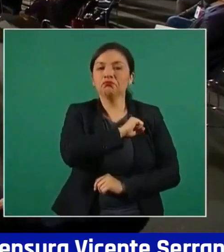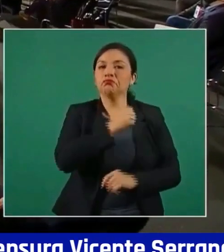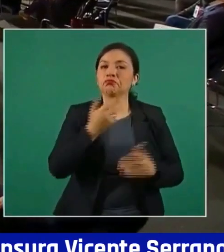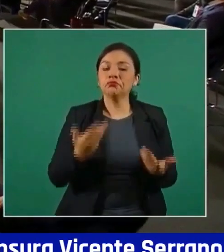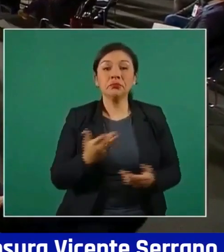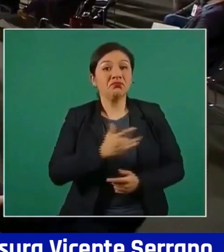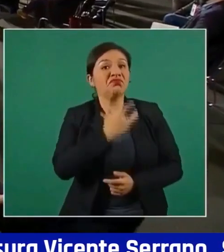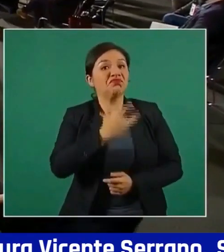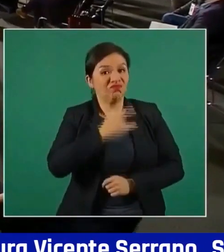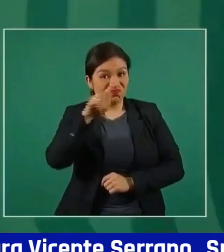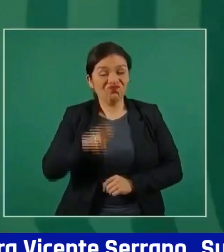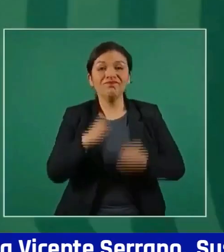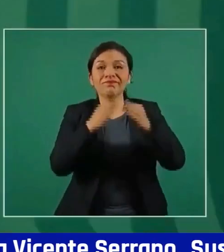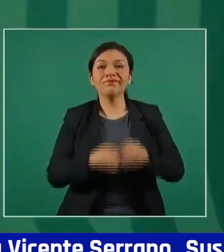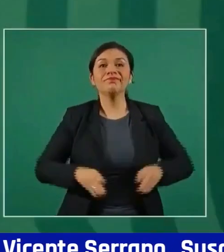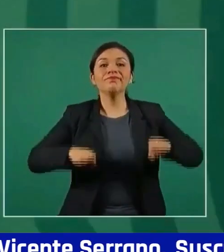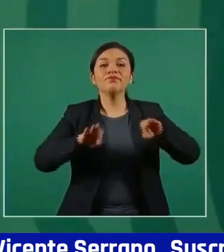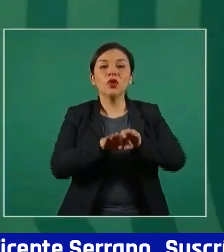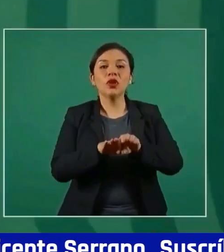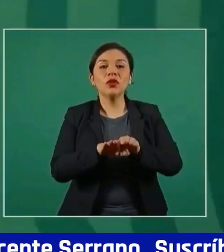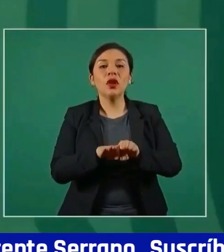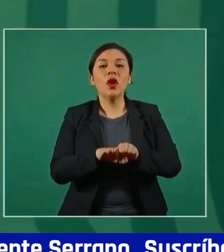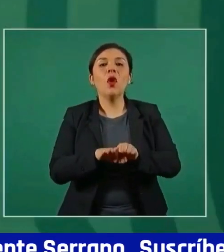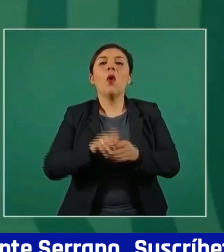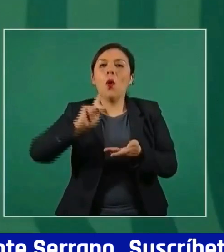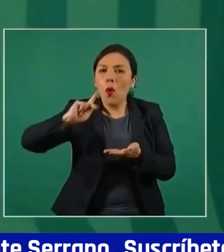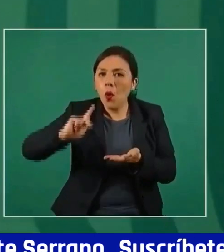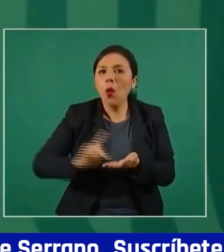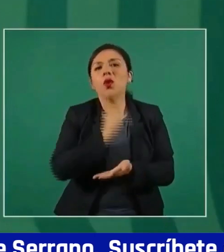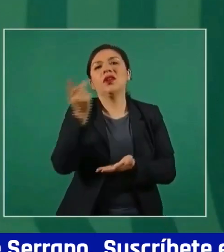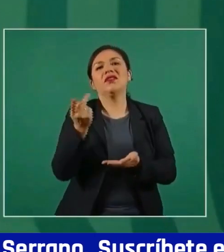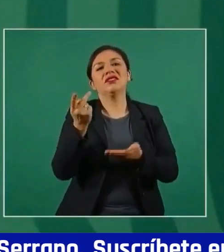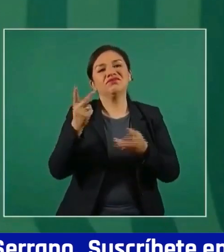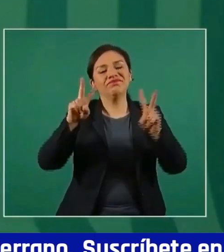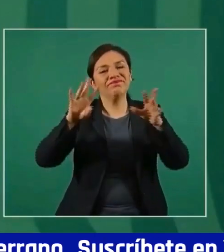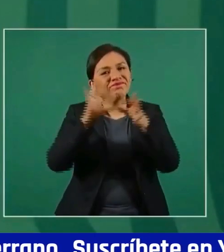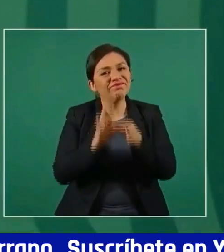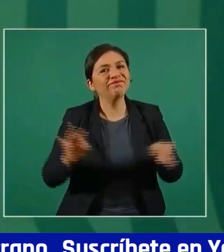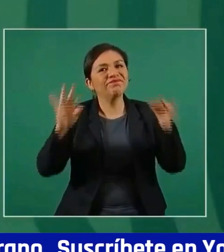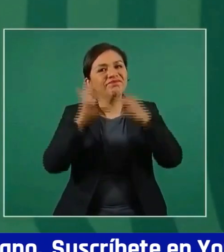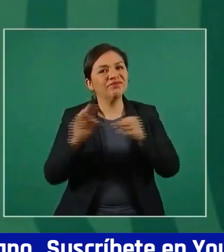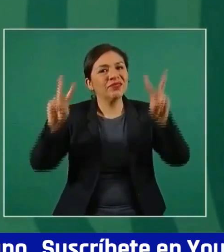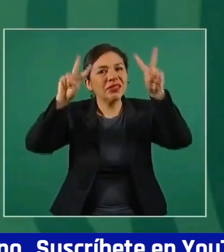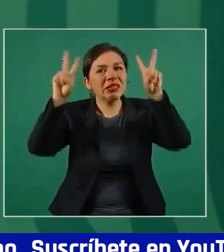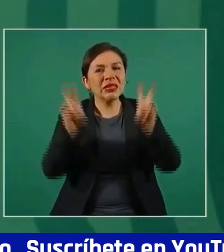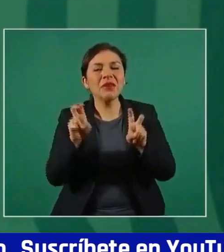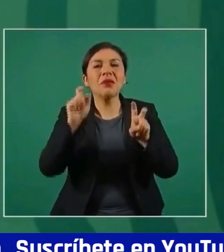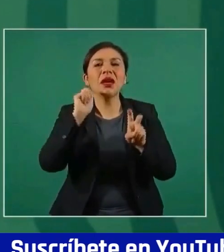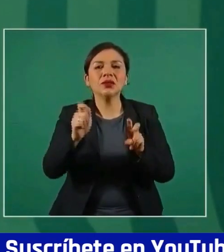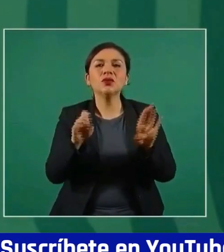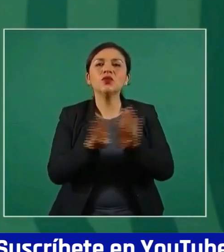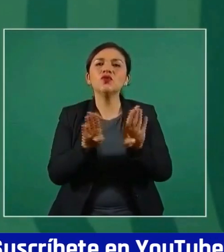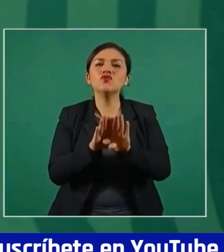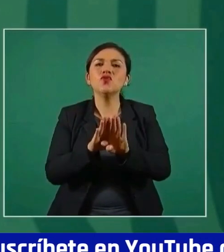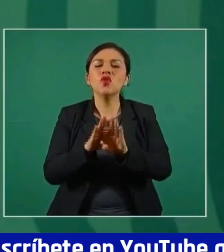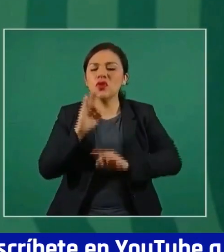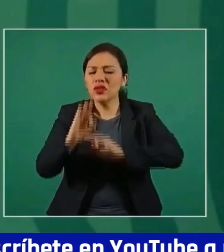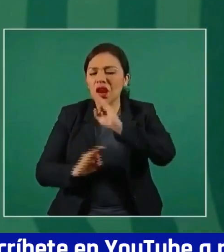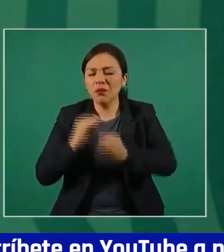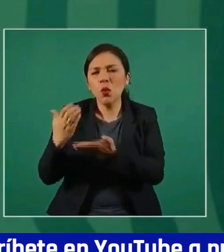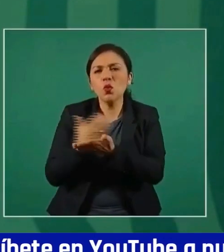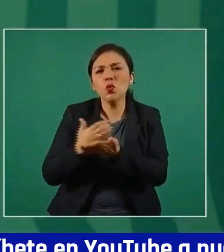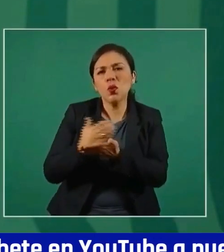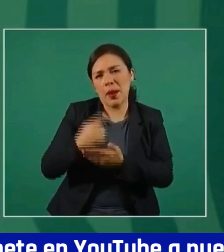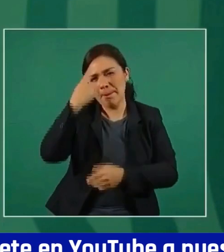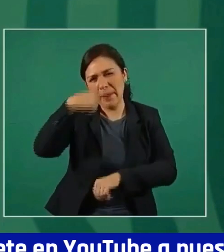consideramos importante el volver a tratar el tema de los medicamentos oncológicos, en